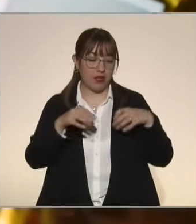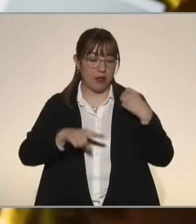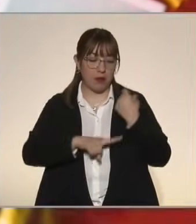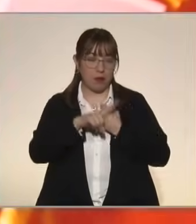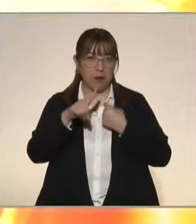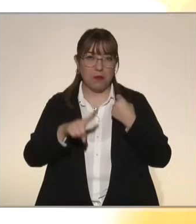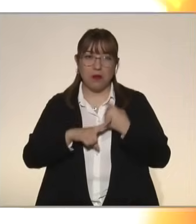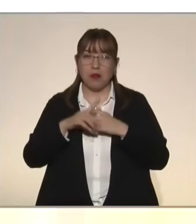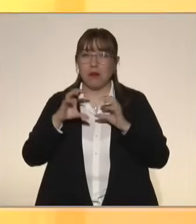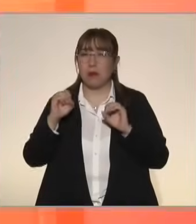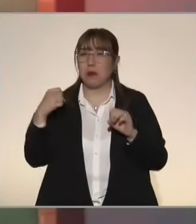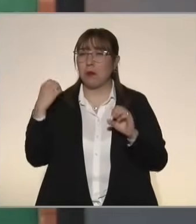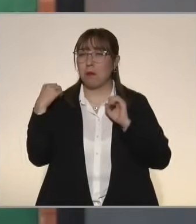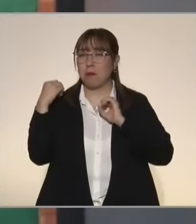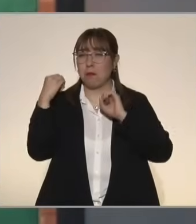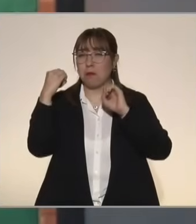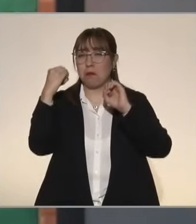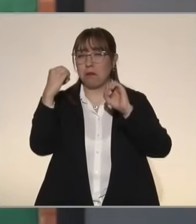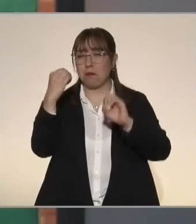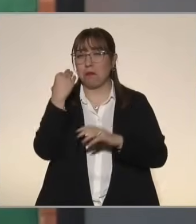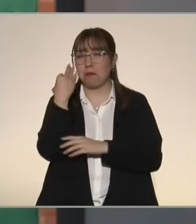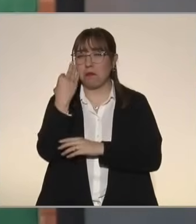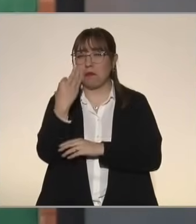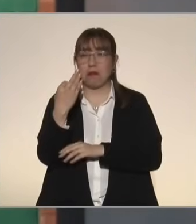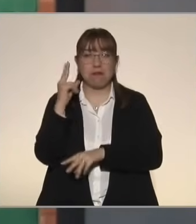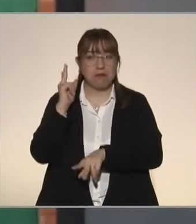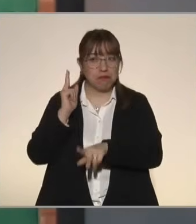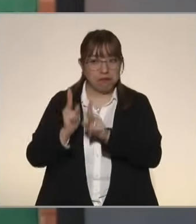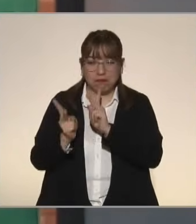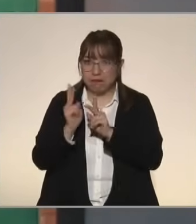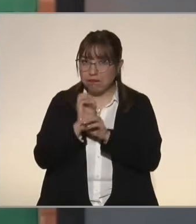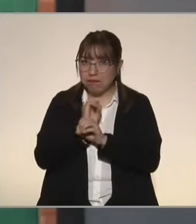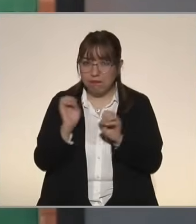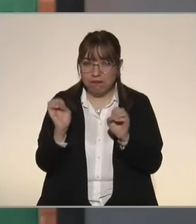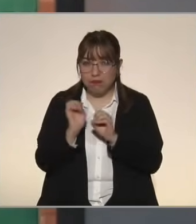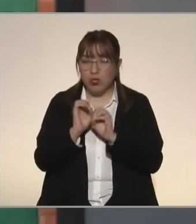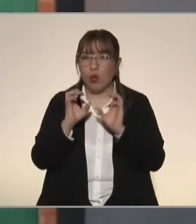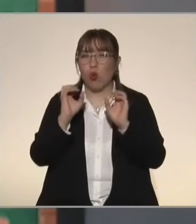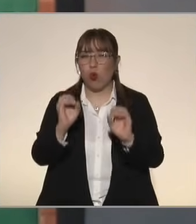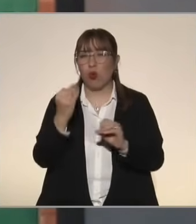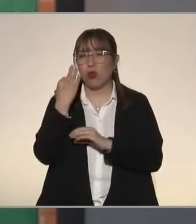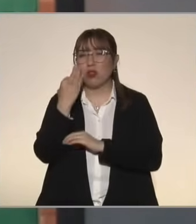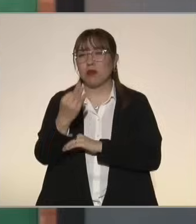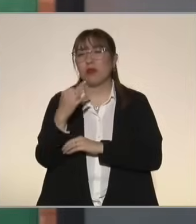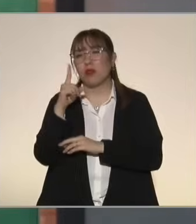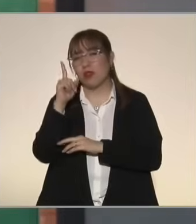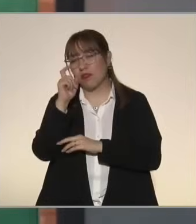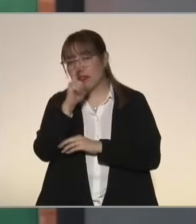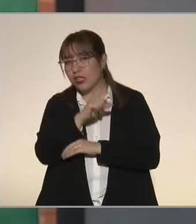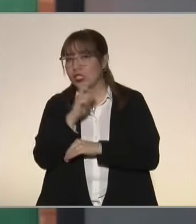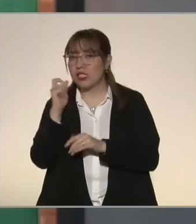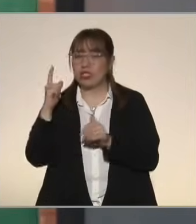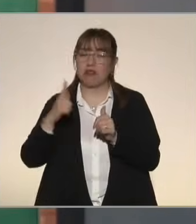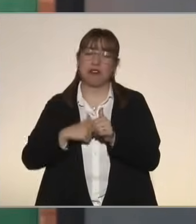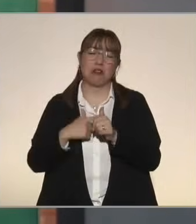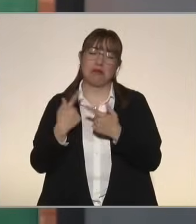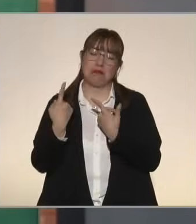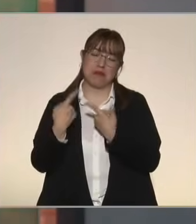hablamos desde hace tiempo o estamos pasando por un momento difícil, ¿no? Esta es otra cuestión que podemos estar